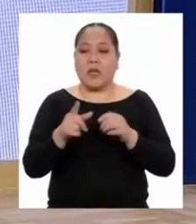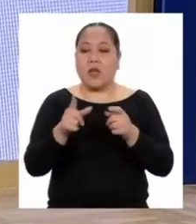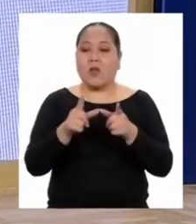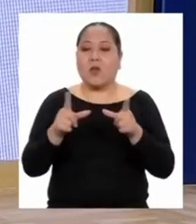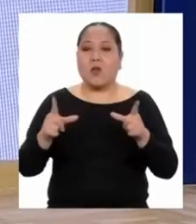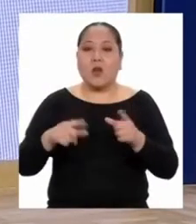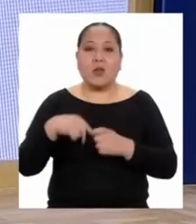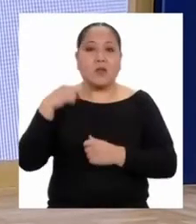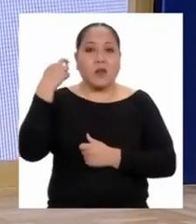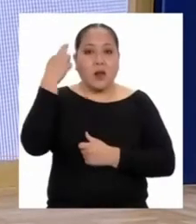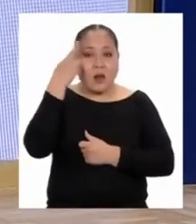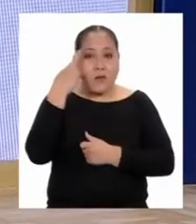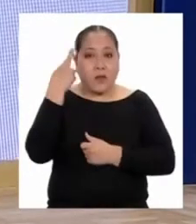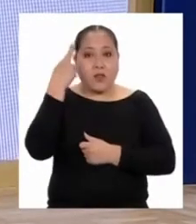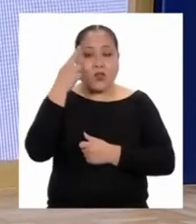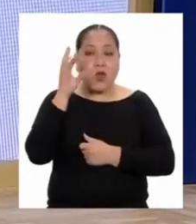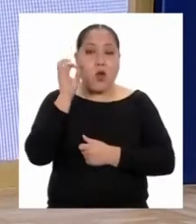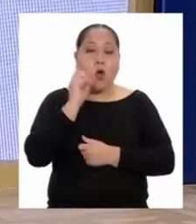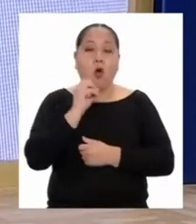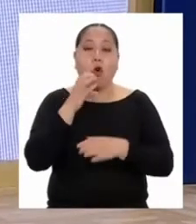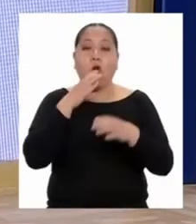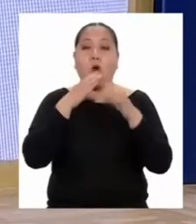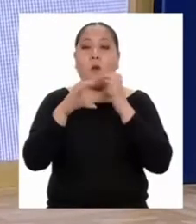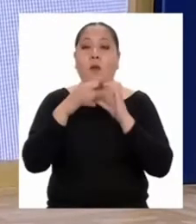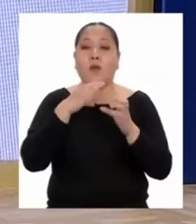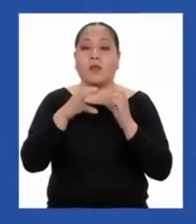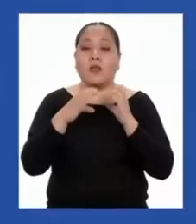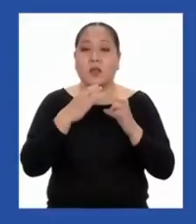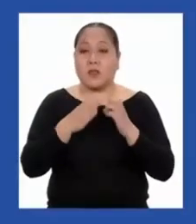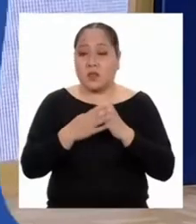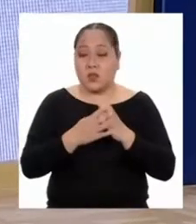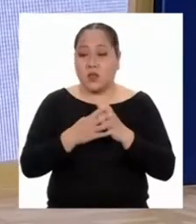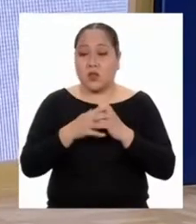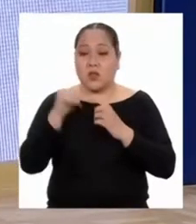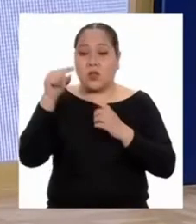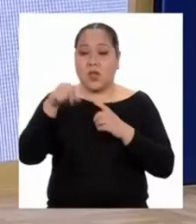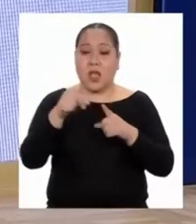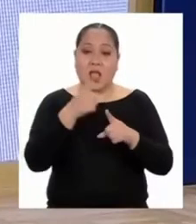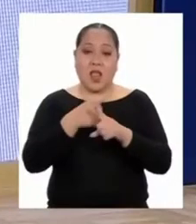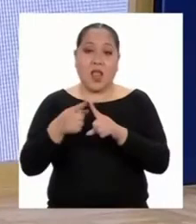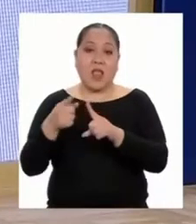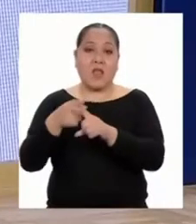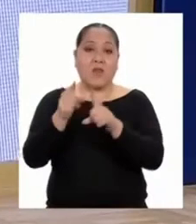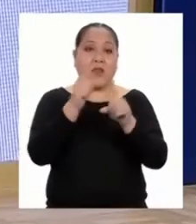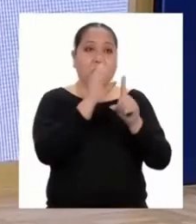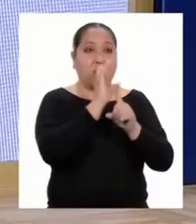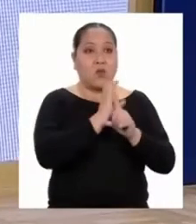y conversatorios sobre el tema de la diversidad cultural.